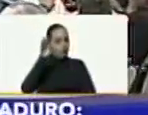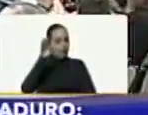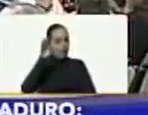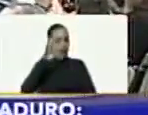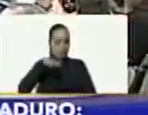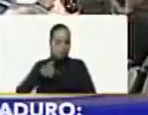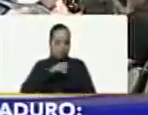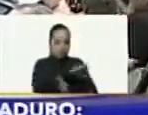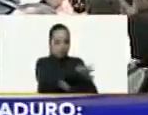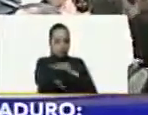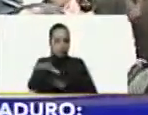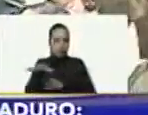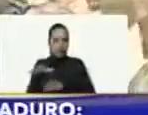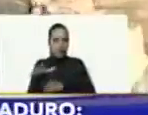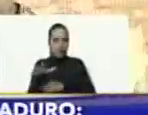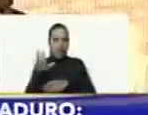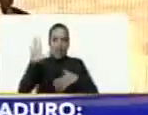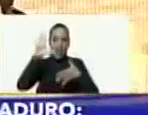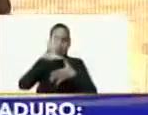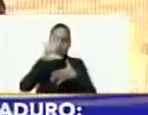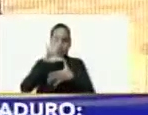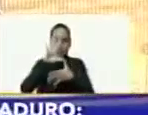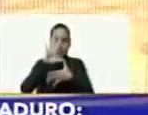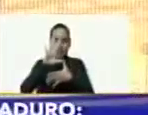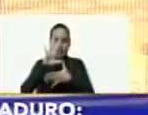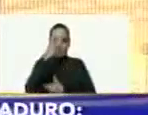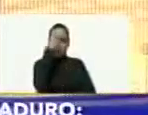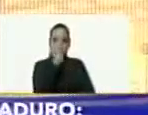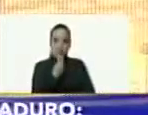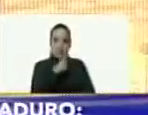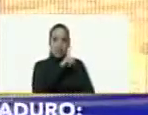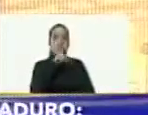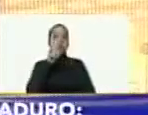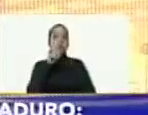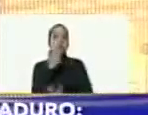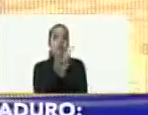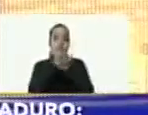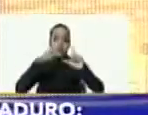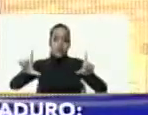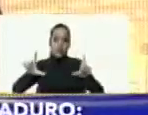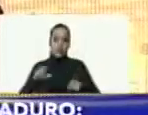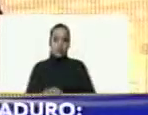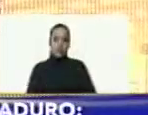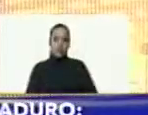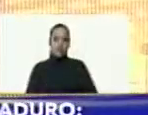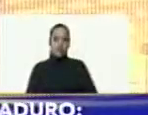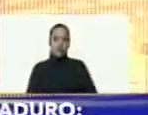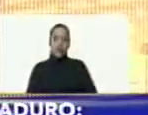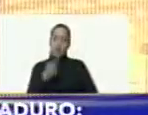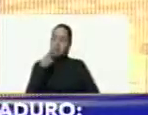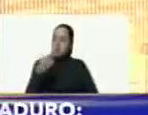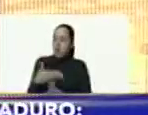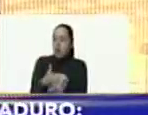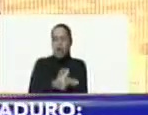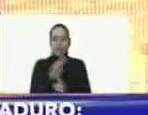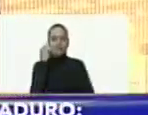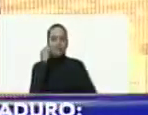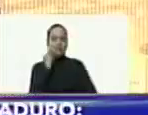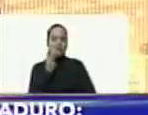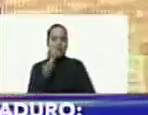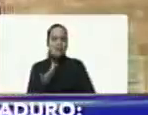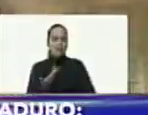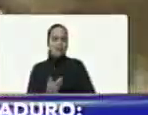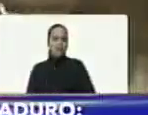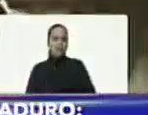plagar la América de miseria en nombre de la libertad. Si lo dijo nuestro libertador,